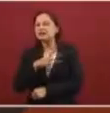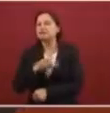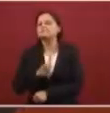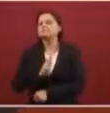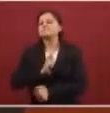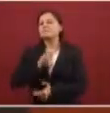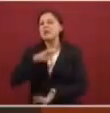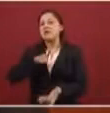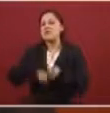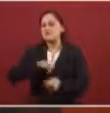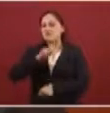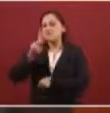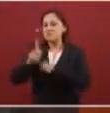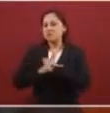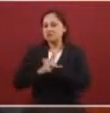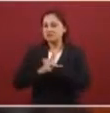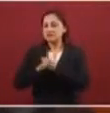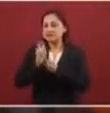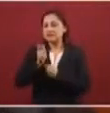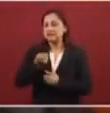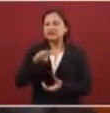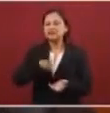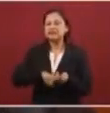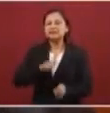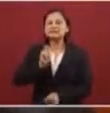Y eso es lo que